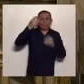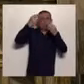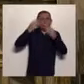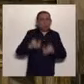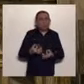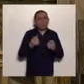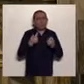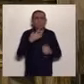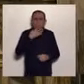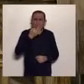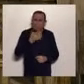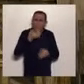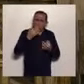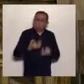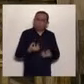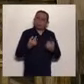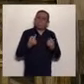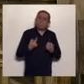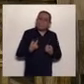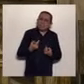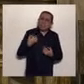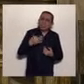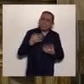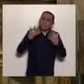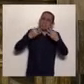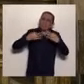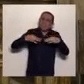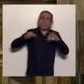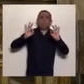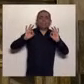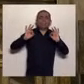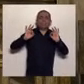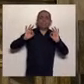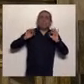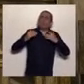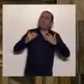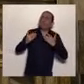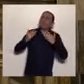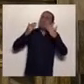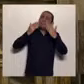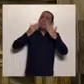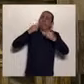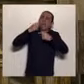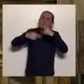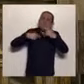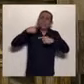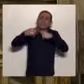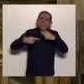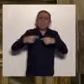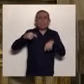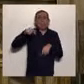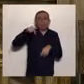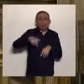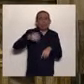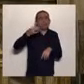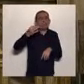y necesario. En verdad es justo y necesario, es nuestro deber y salvación, glorificarte siempre, Señor, pero más